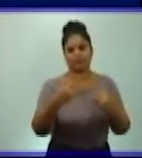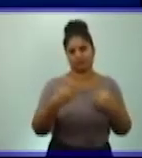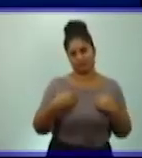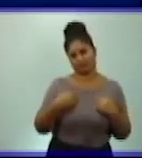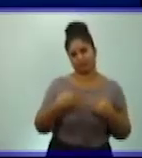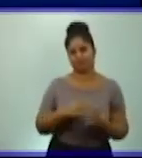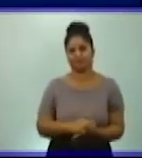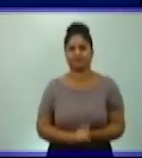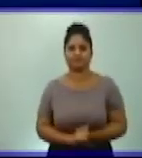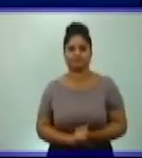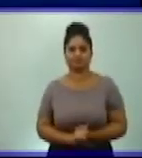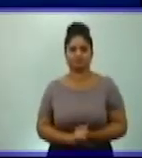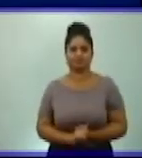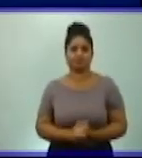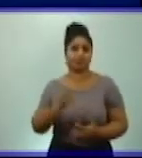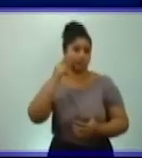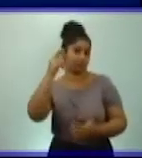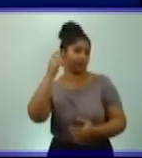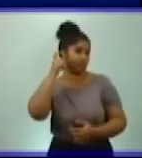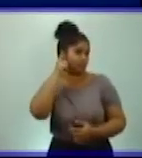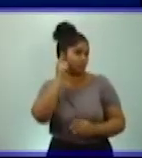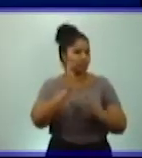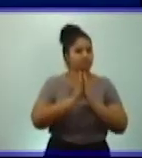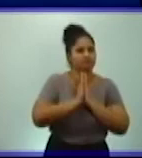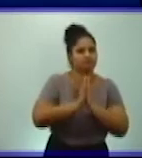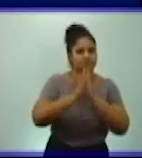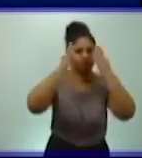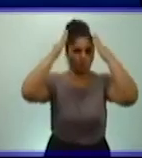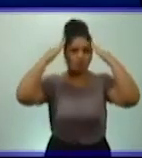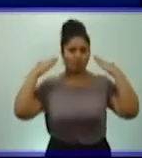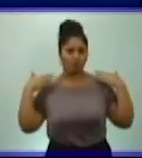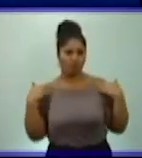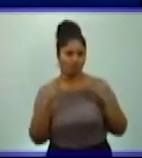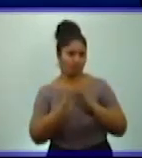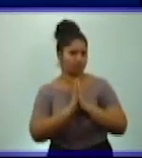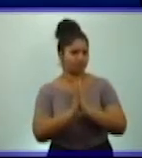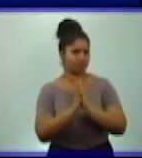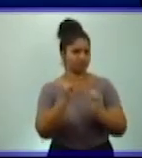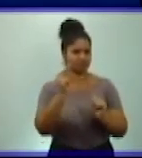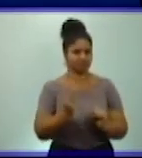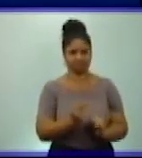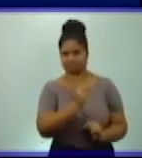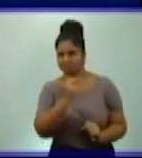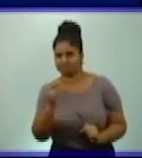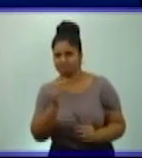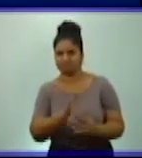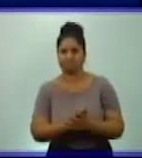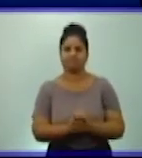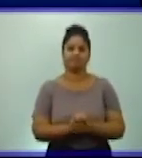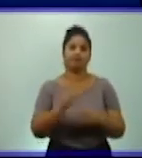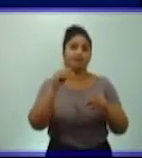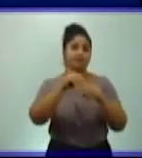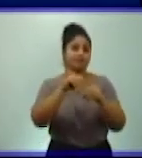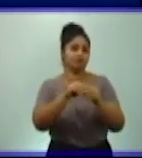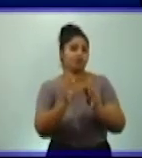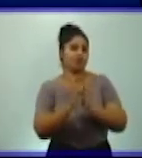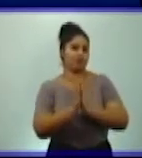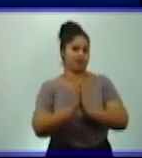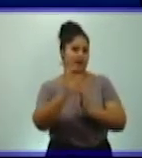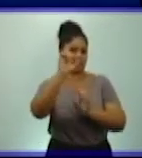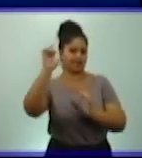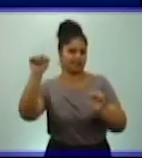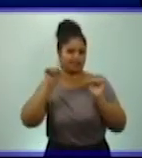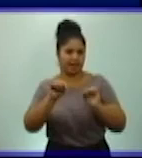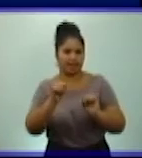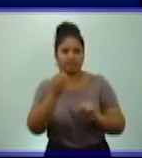monja, consagró su vida a Dios, encontró en el convento su espacio para